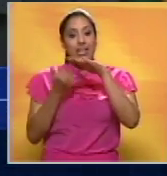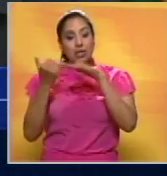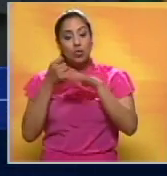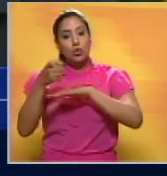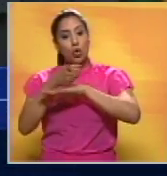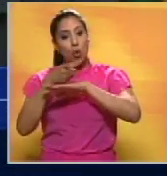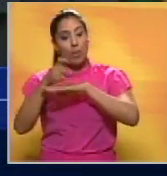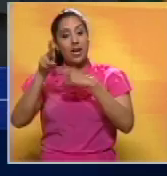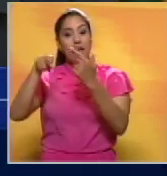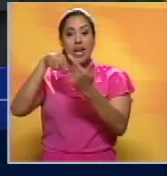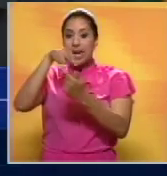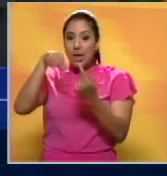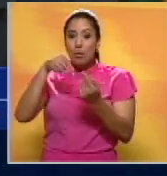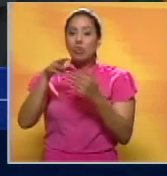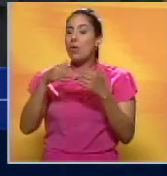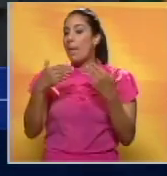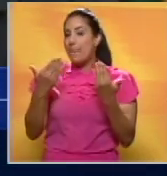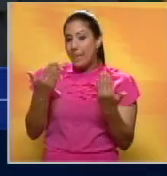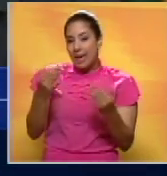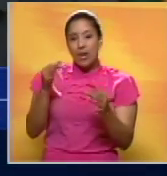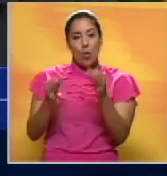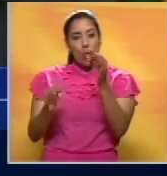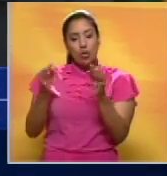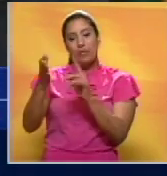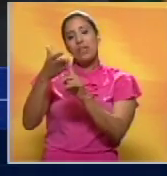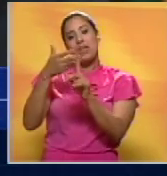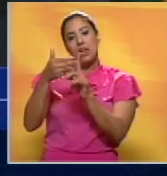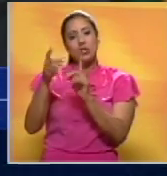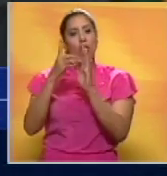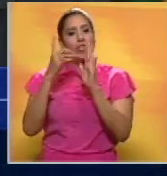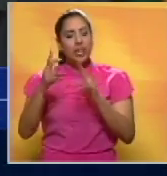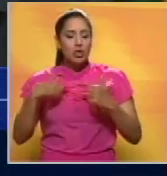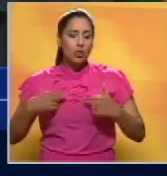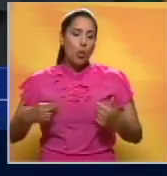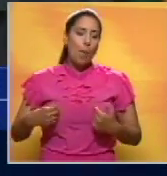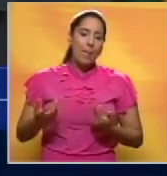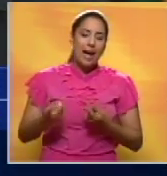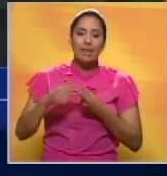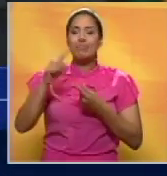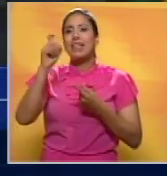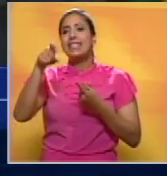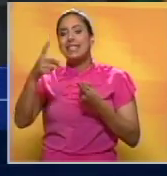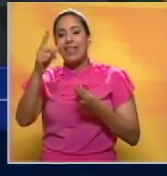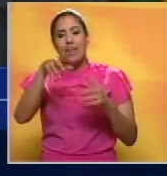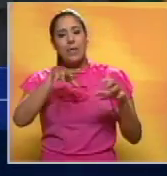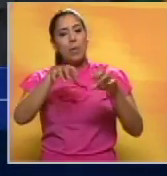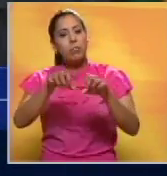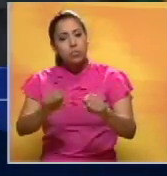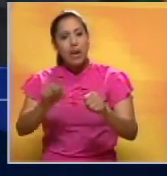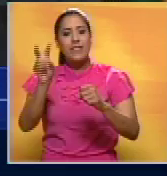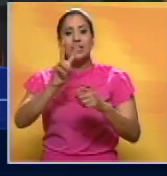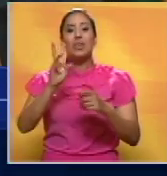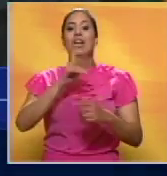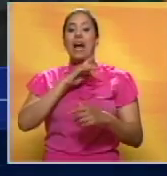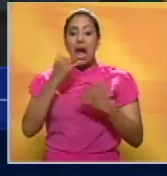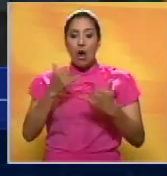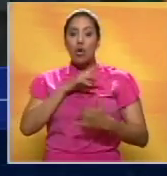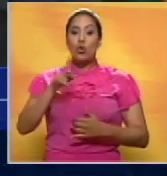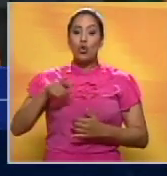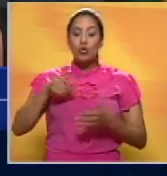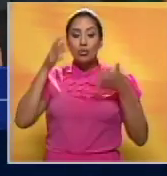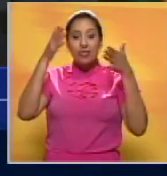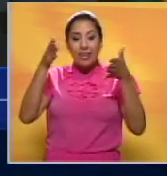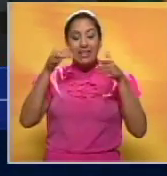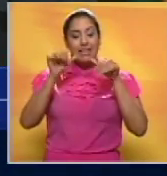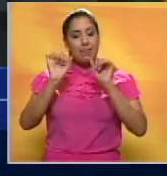instituciones del gobierno revolucionario para justificar violación de derechos humanos. Es necesaria la intervención. La instrucción